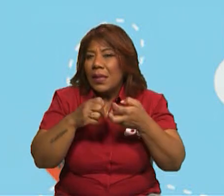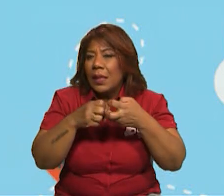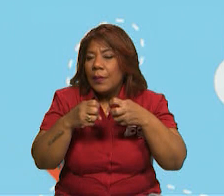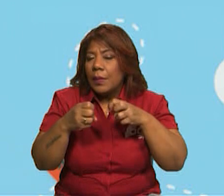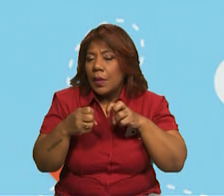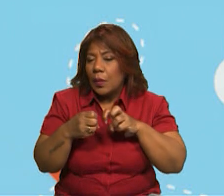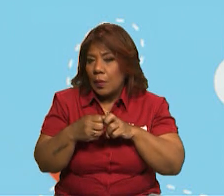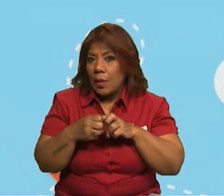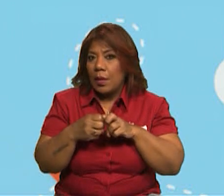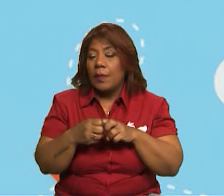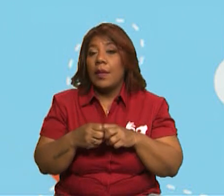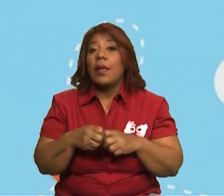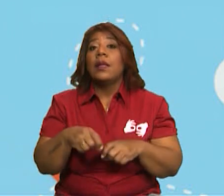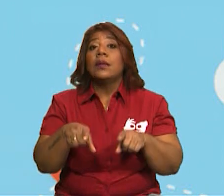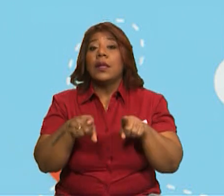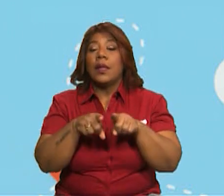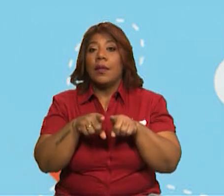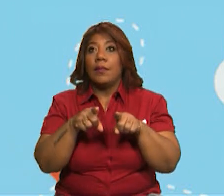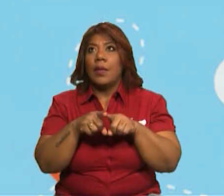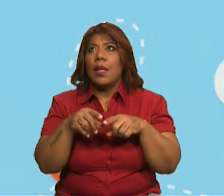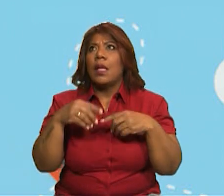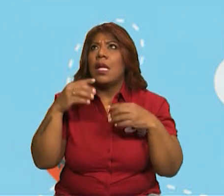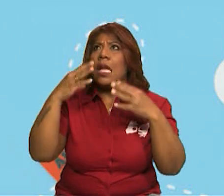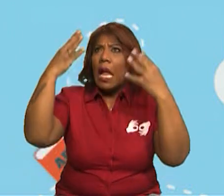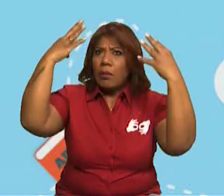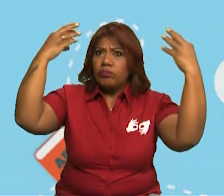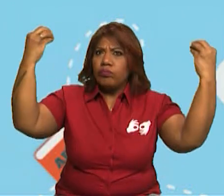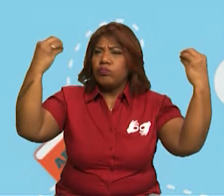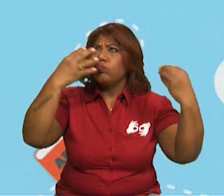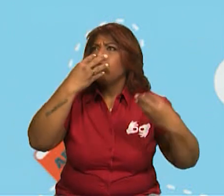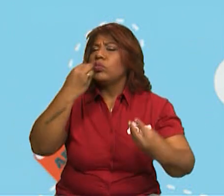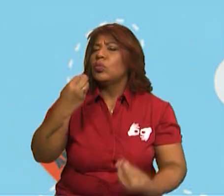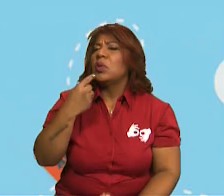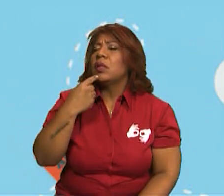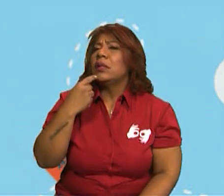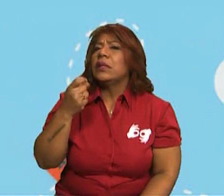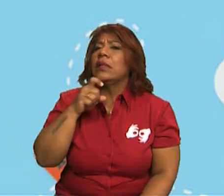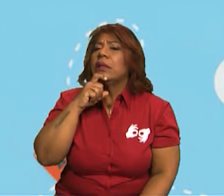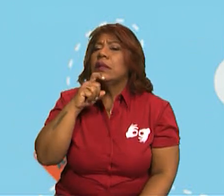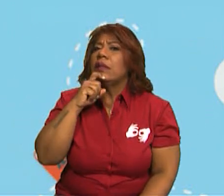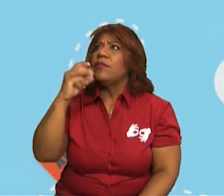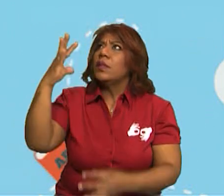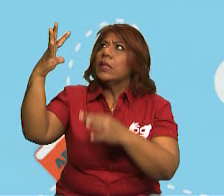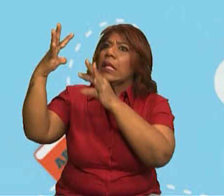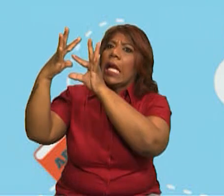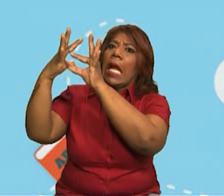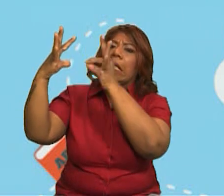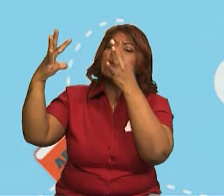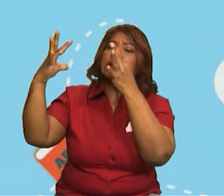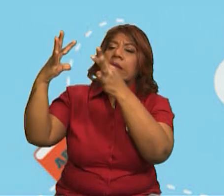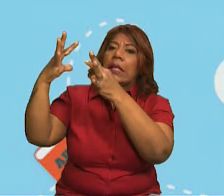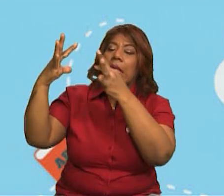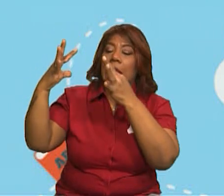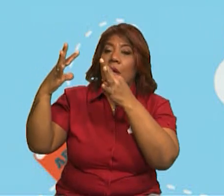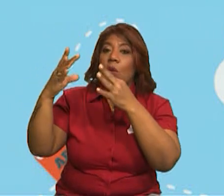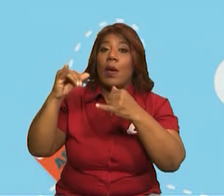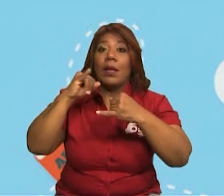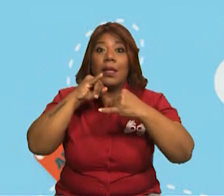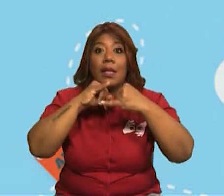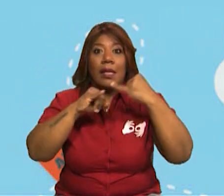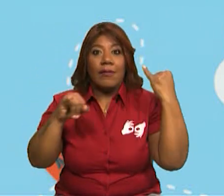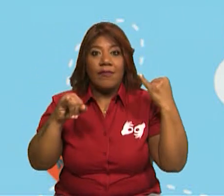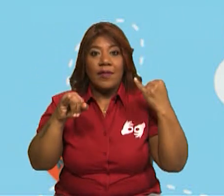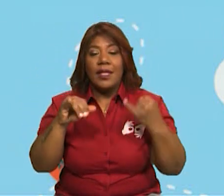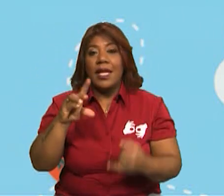Ejemplo, la dificultad de la zorra a alcanzar las uvas que colgaban de la parra. Y el desenlace, que viene siendo